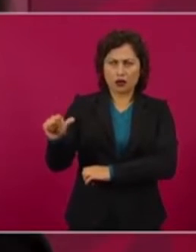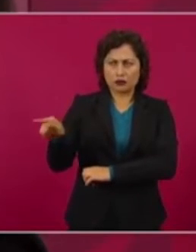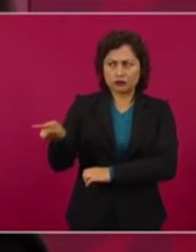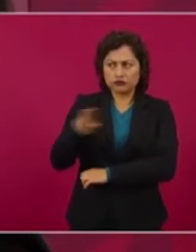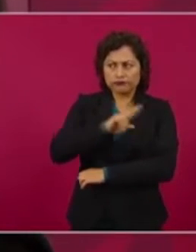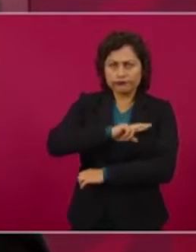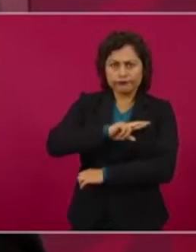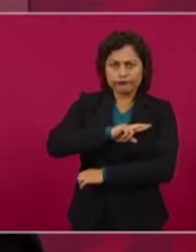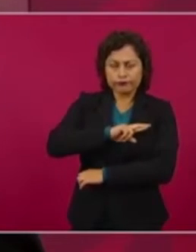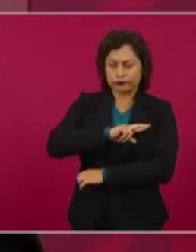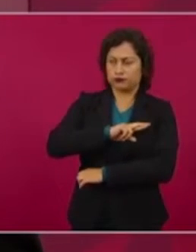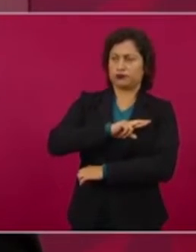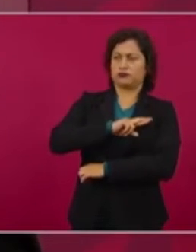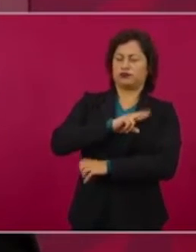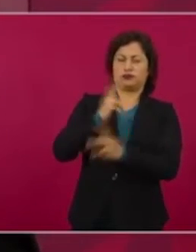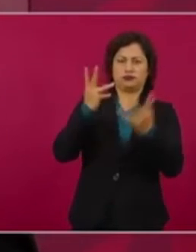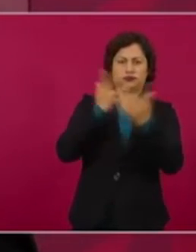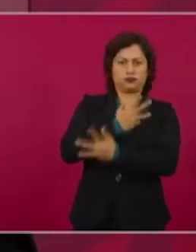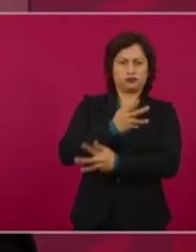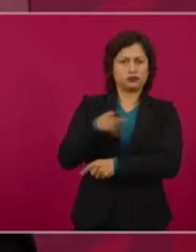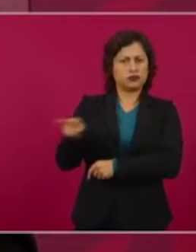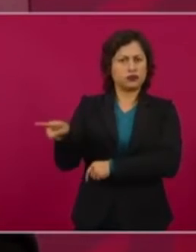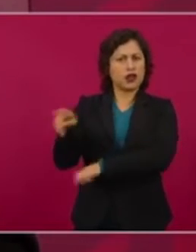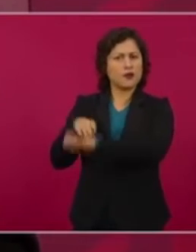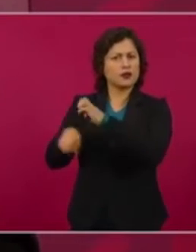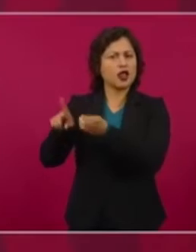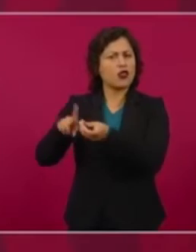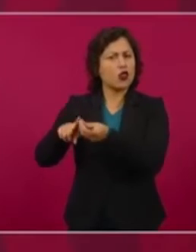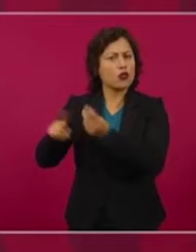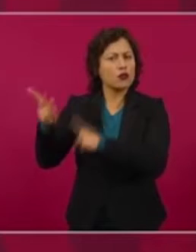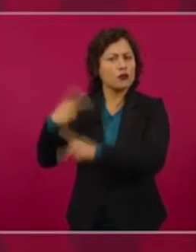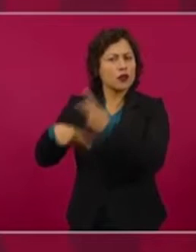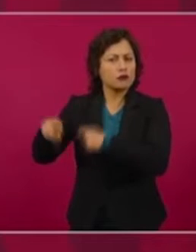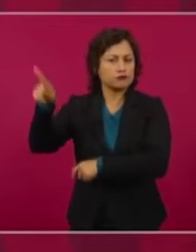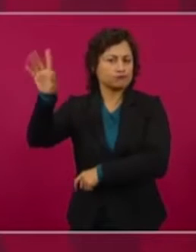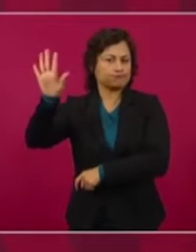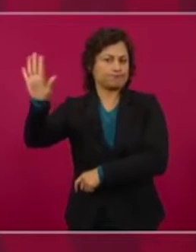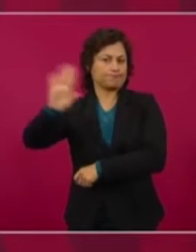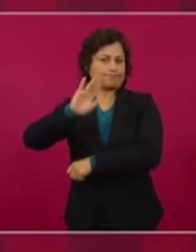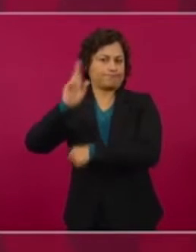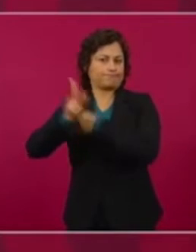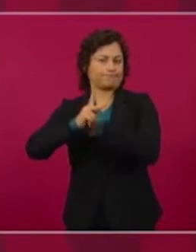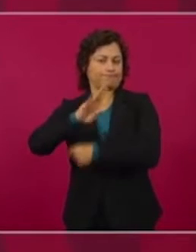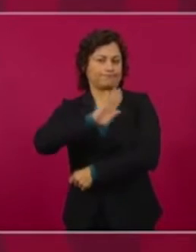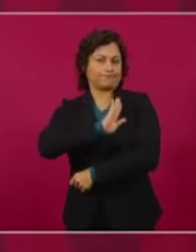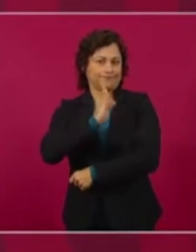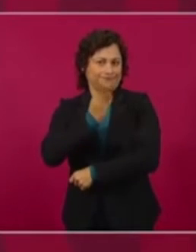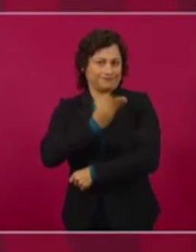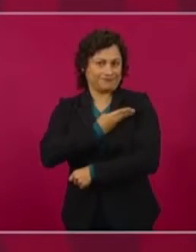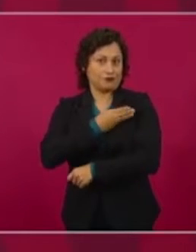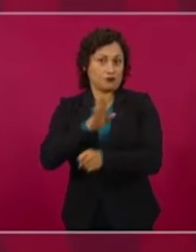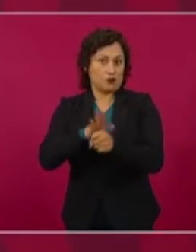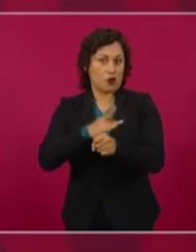Pues ahí está lo que sucede en España, el aumento constante